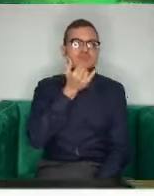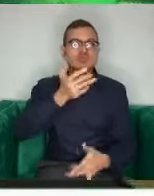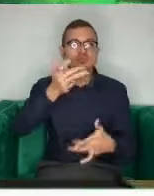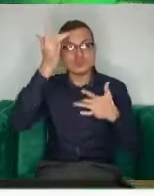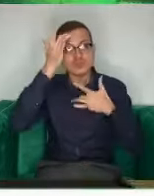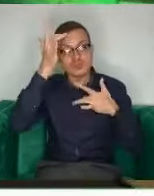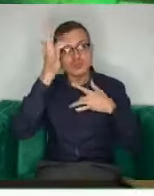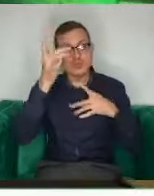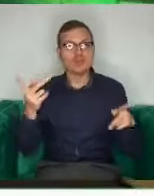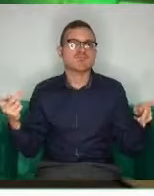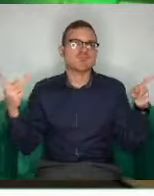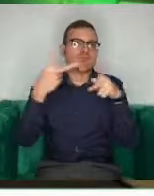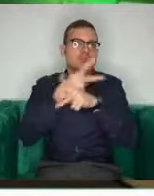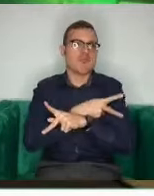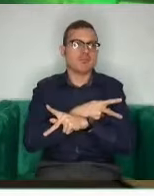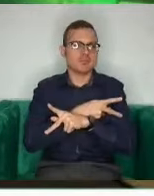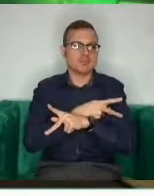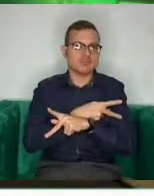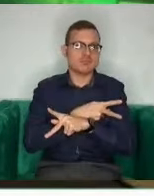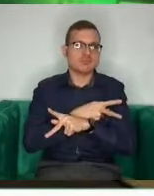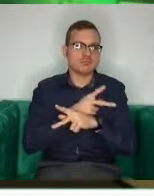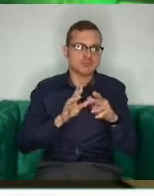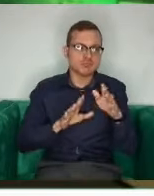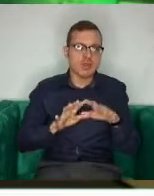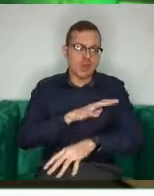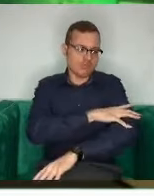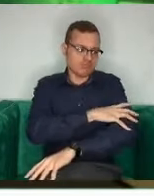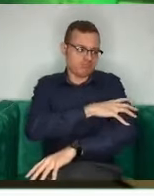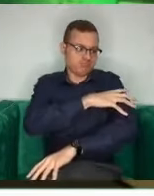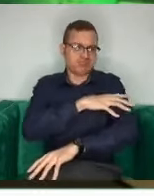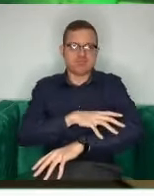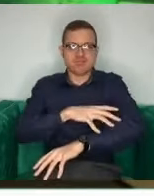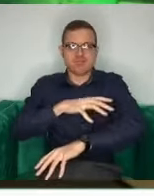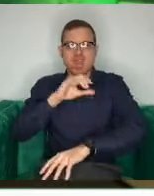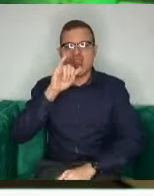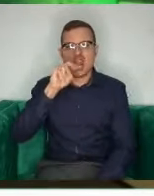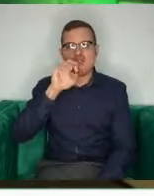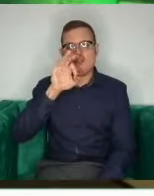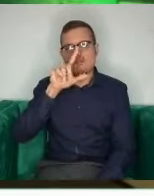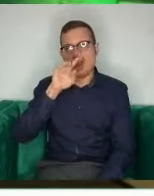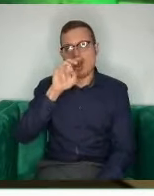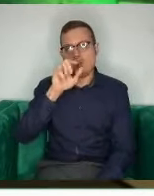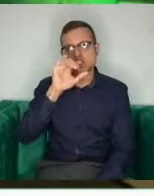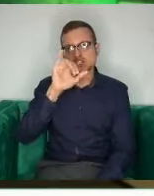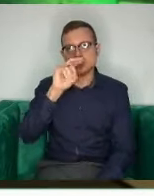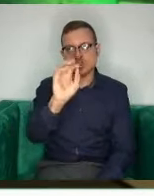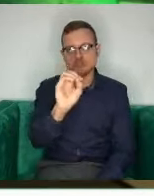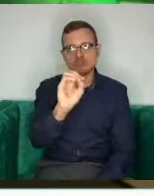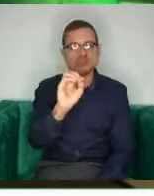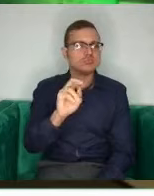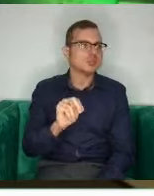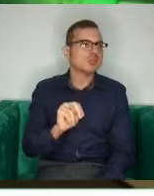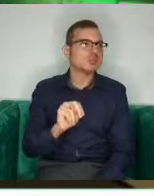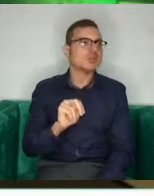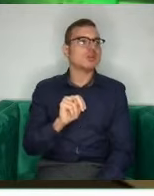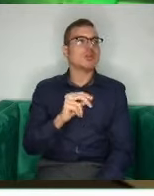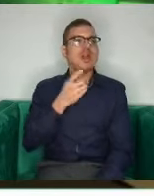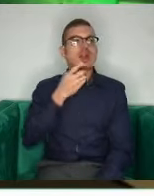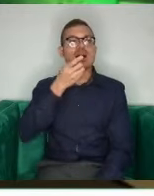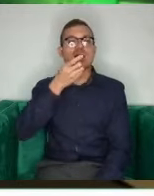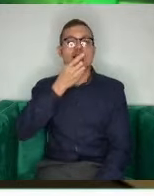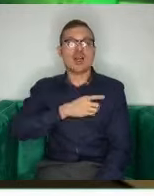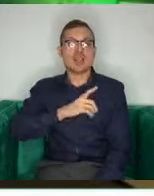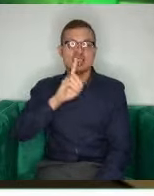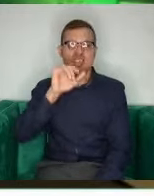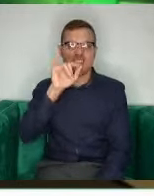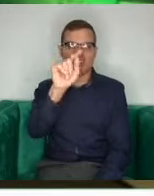su capacidad de lo que puede hacer el extintor. Así que la dieta para mí, según lo que yo he investigado, lo que he